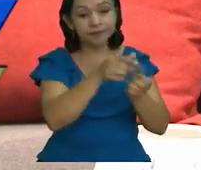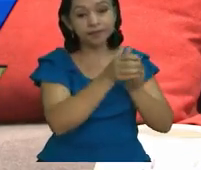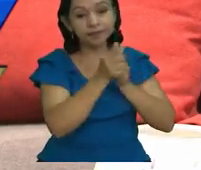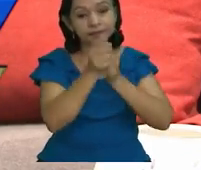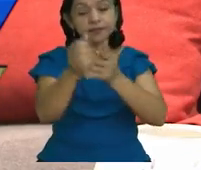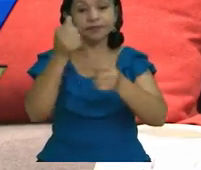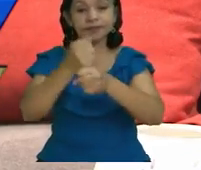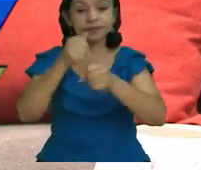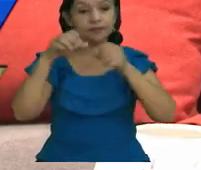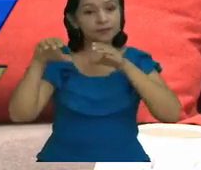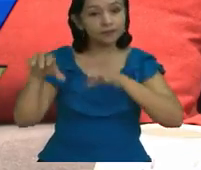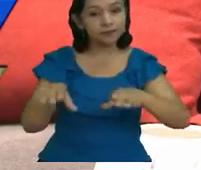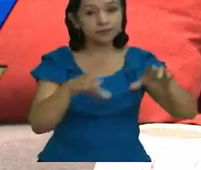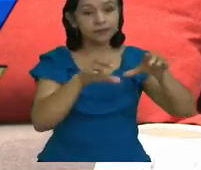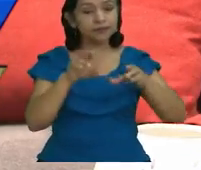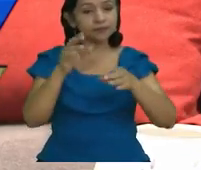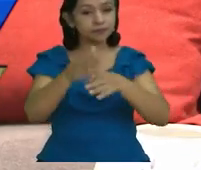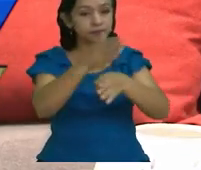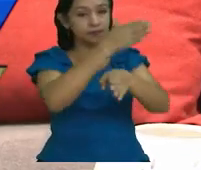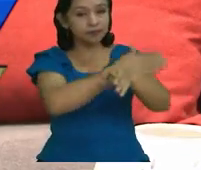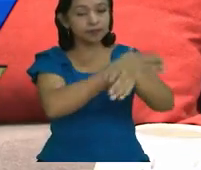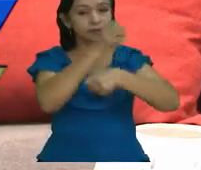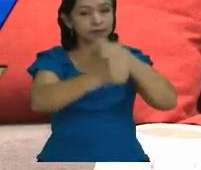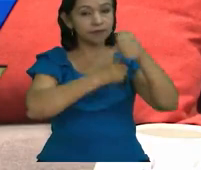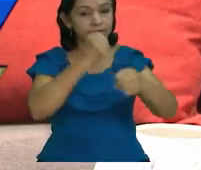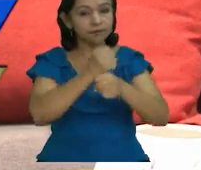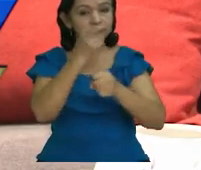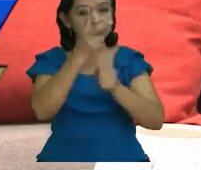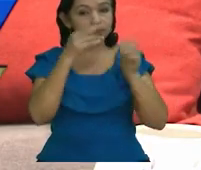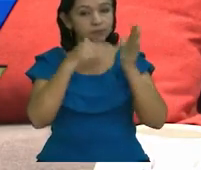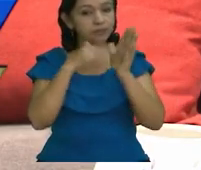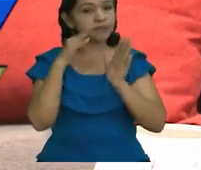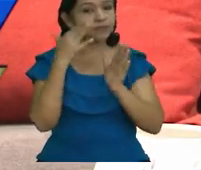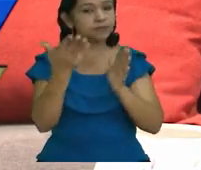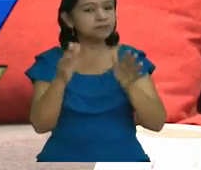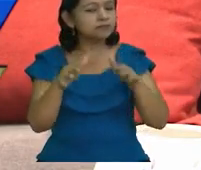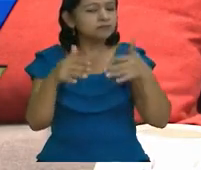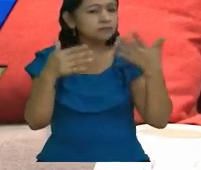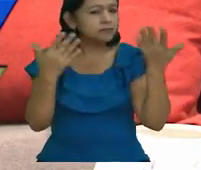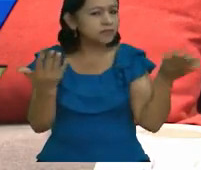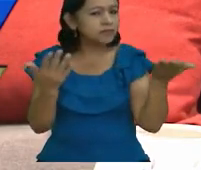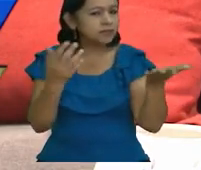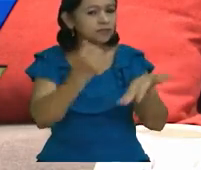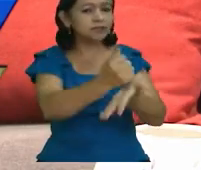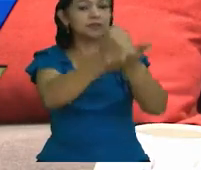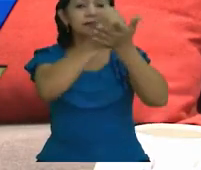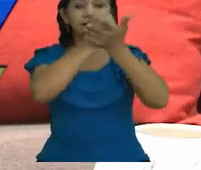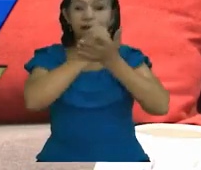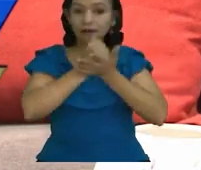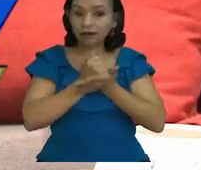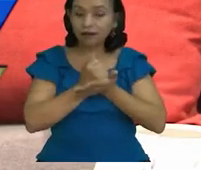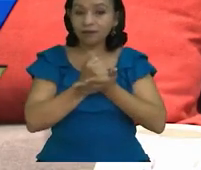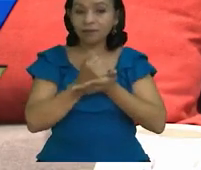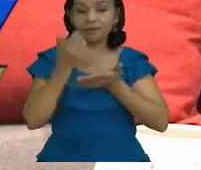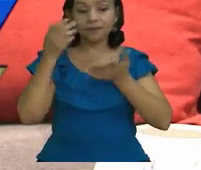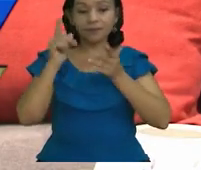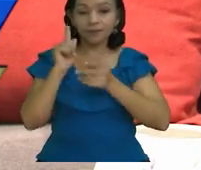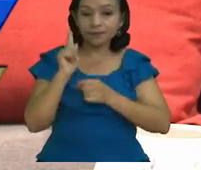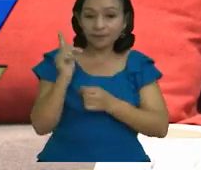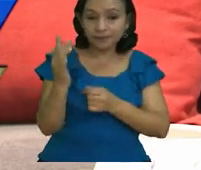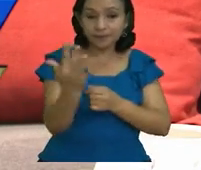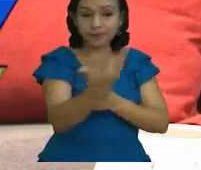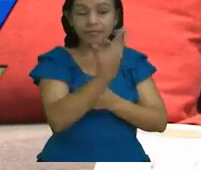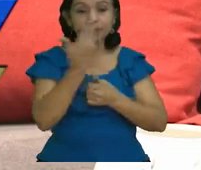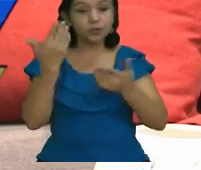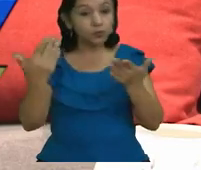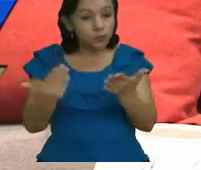las acciones que realizamos en el 2019 han contribuido a proponernos metas más